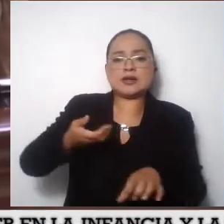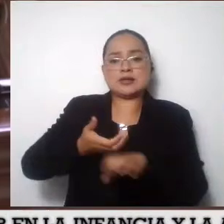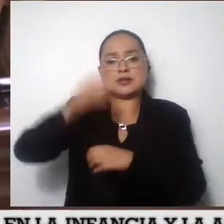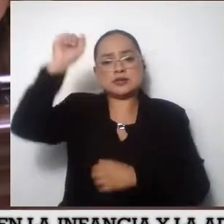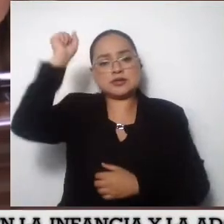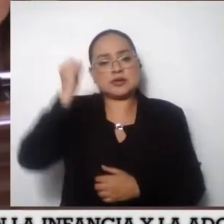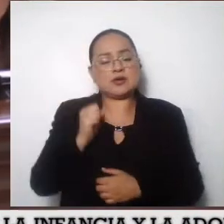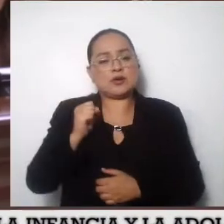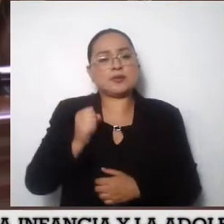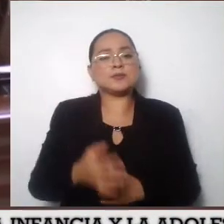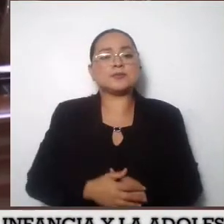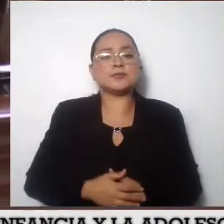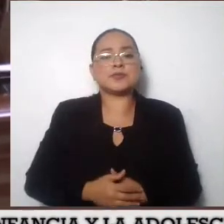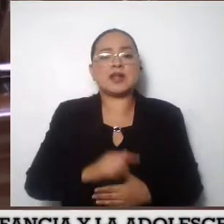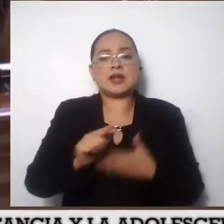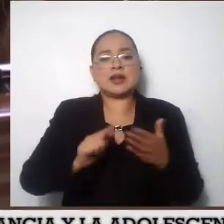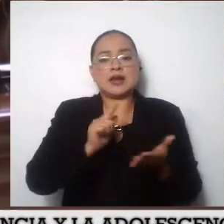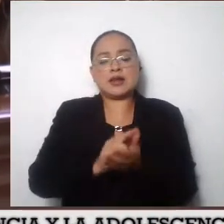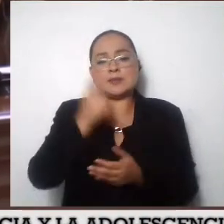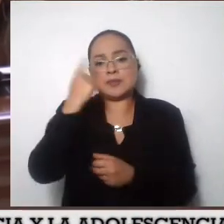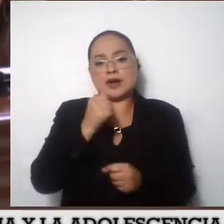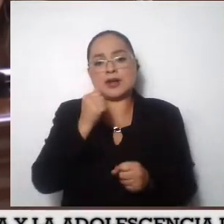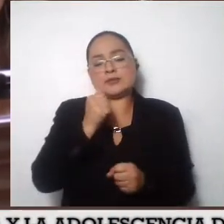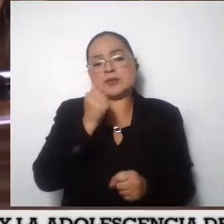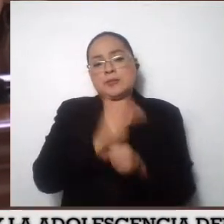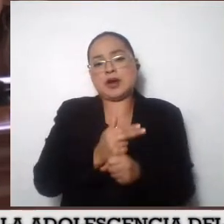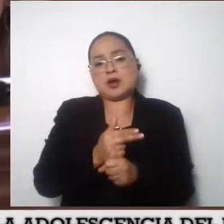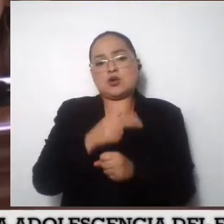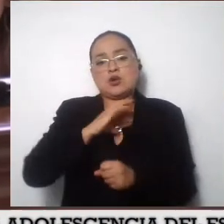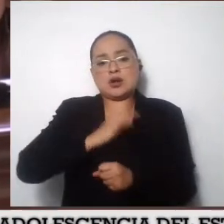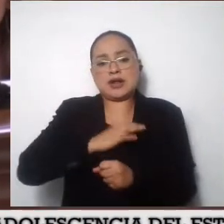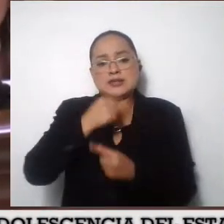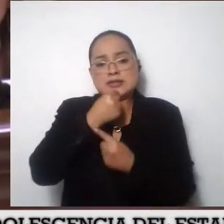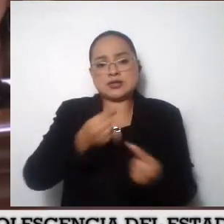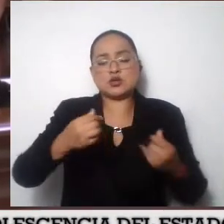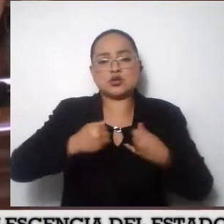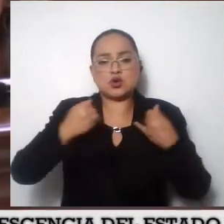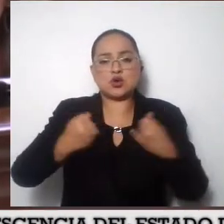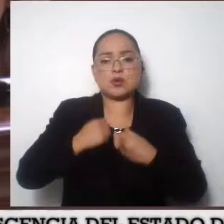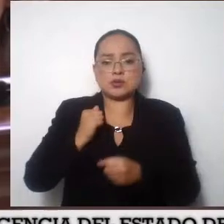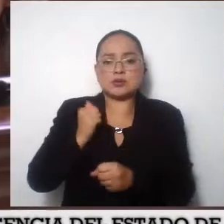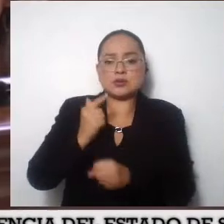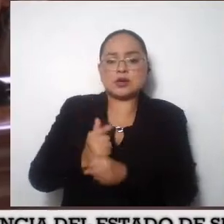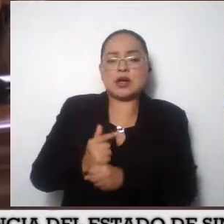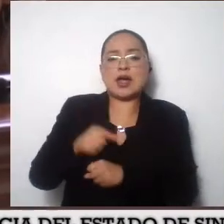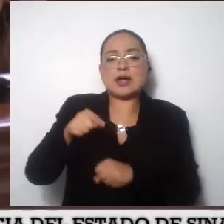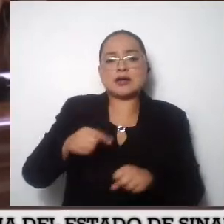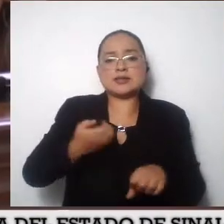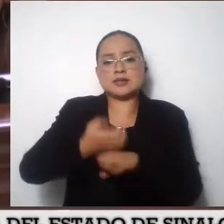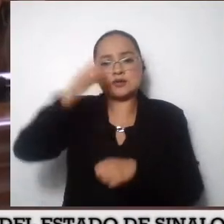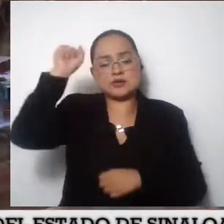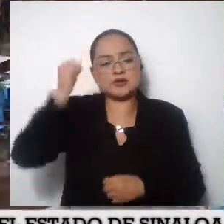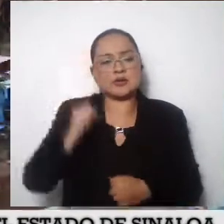sigue. Ley para la detección oportuna del cáncer en la infancia y la adolescencia del Estado de Sinaloa.